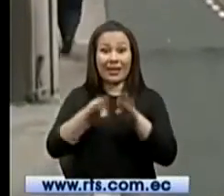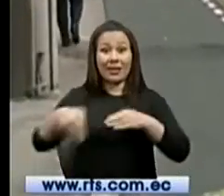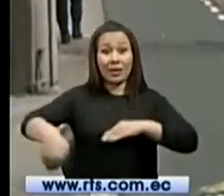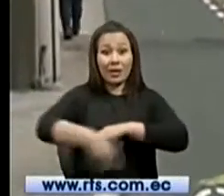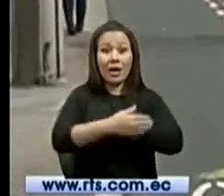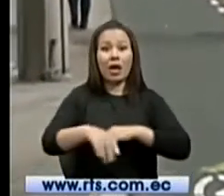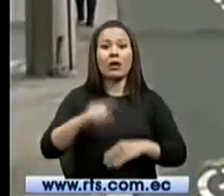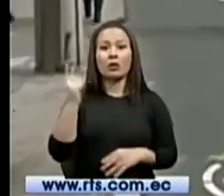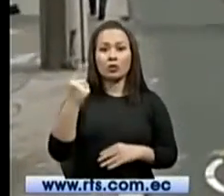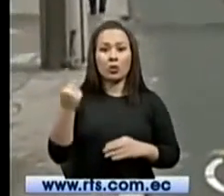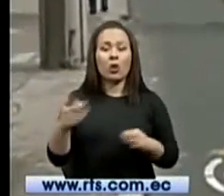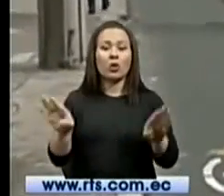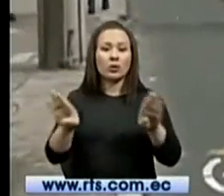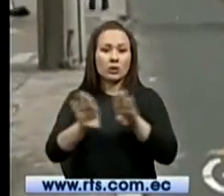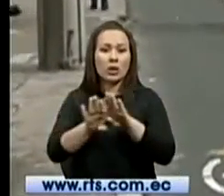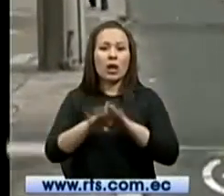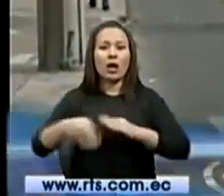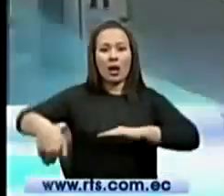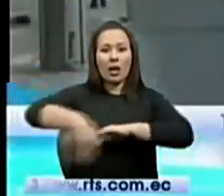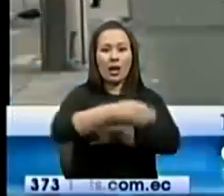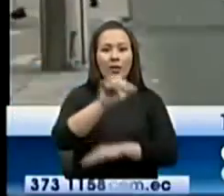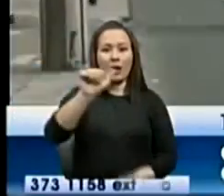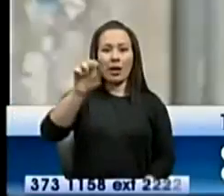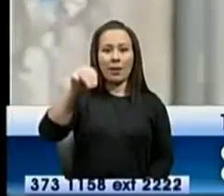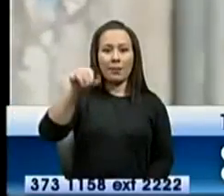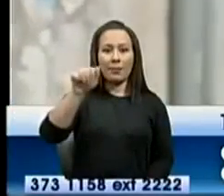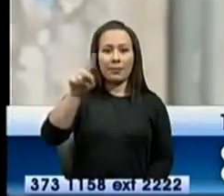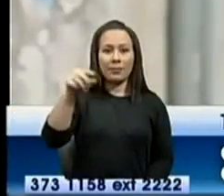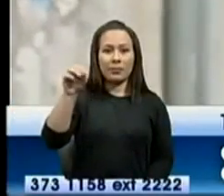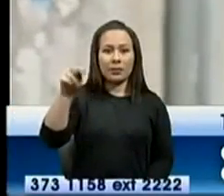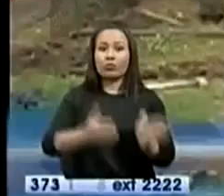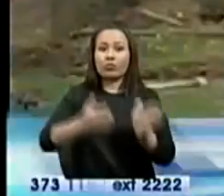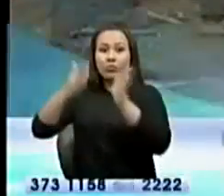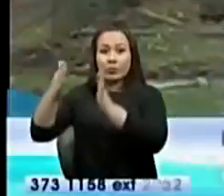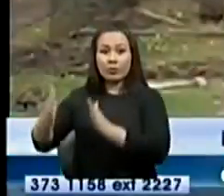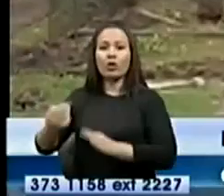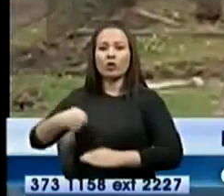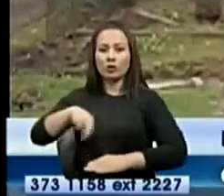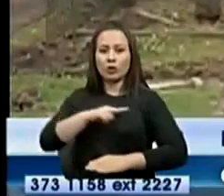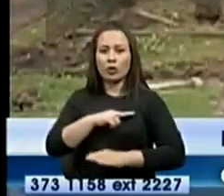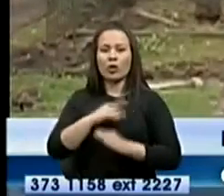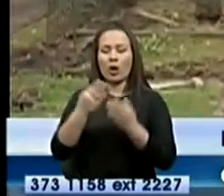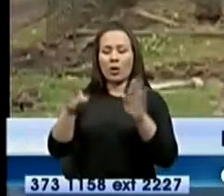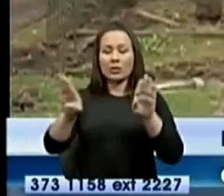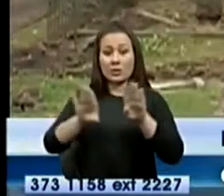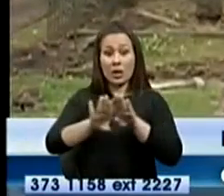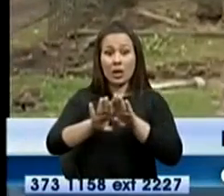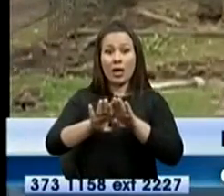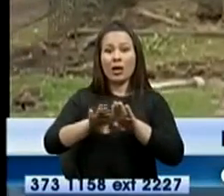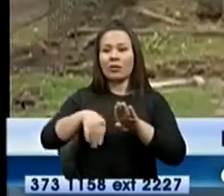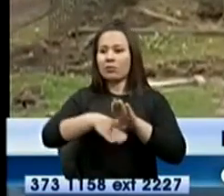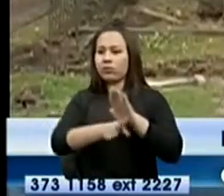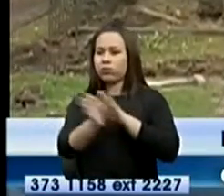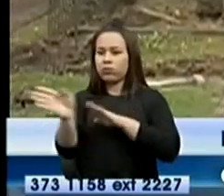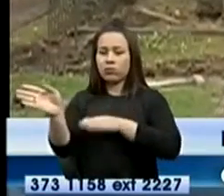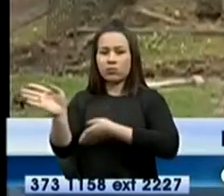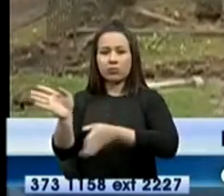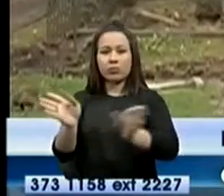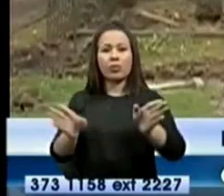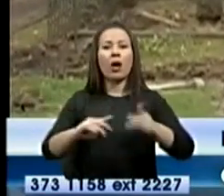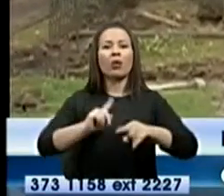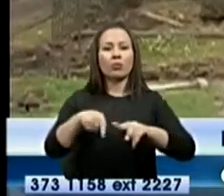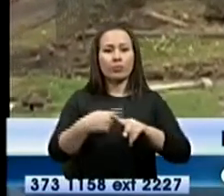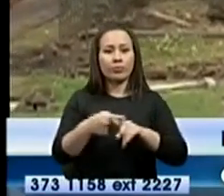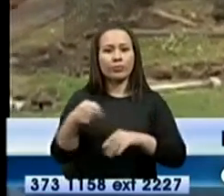que permanecerá cerrada será la avenida Amazonas. Mauricio Anderson. La Amazonas, hacer los desvíos de tráfico, de tal suerte